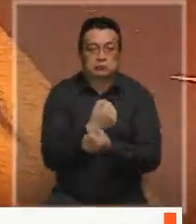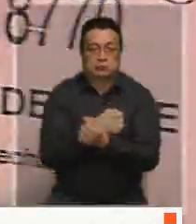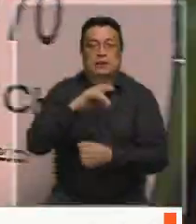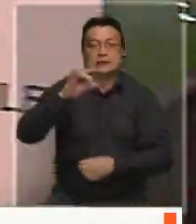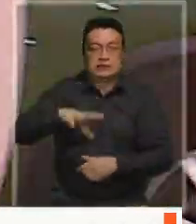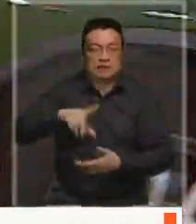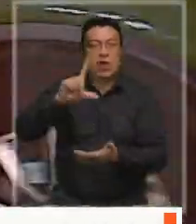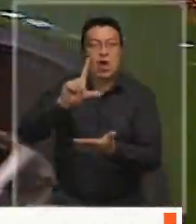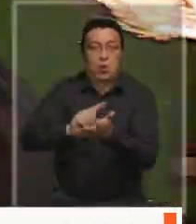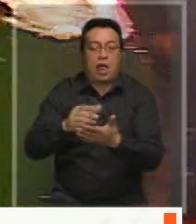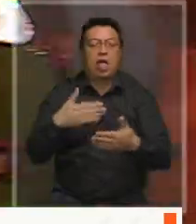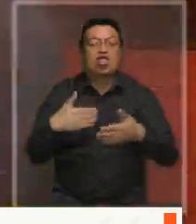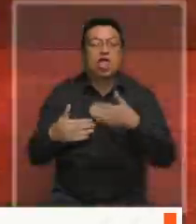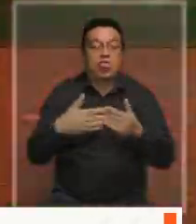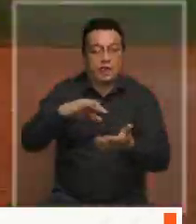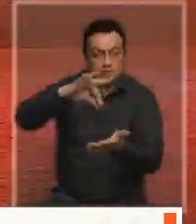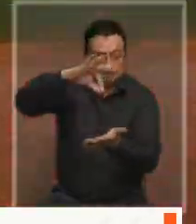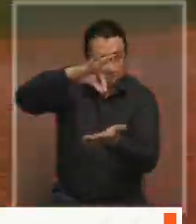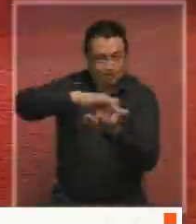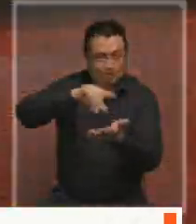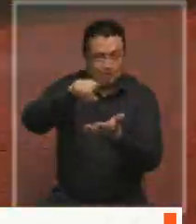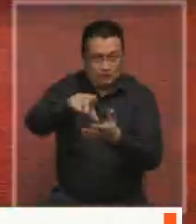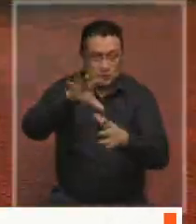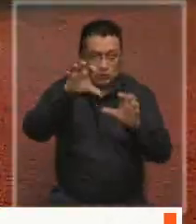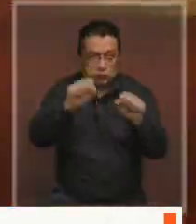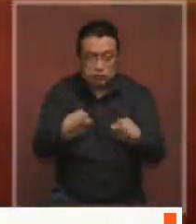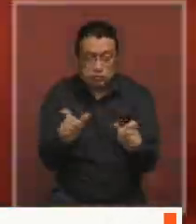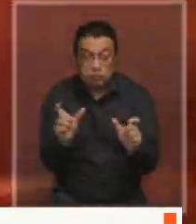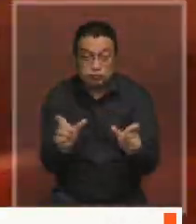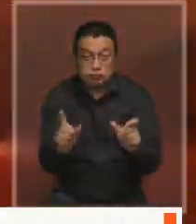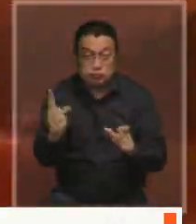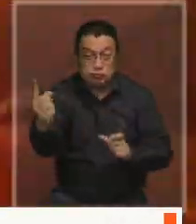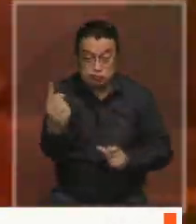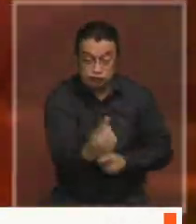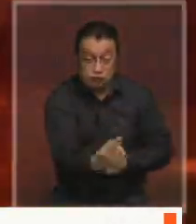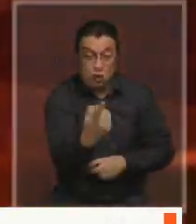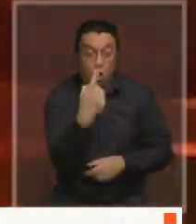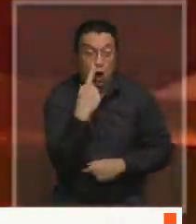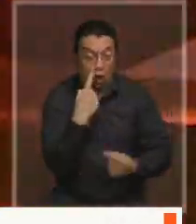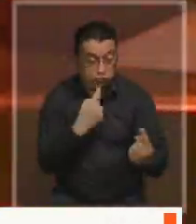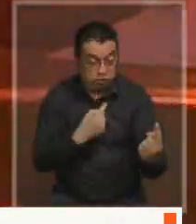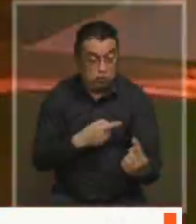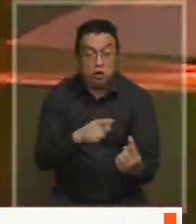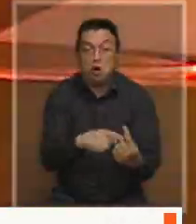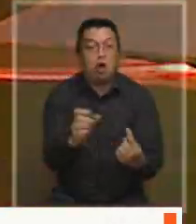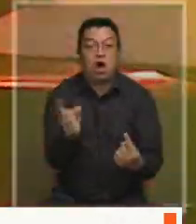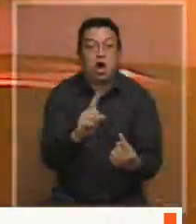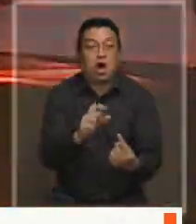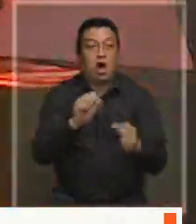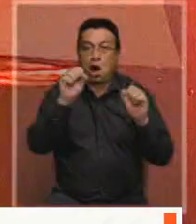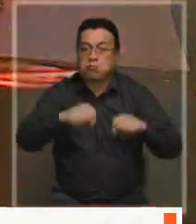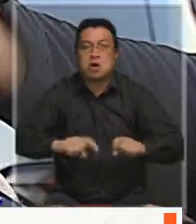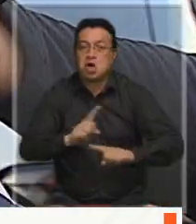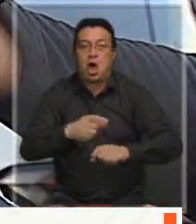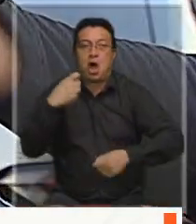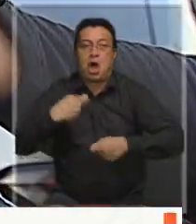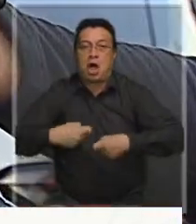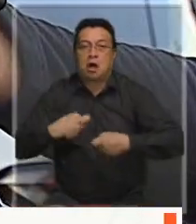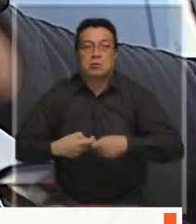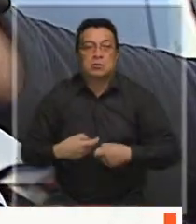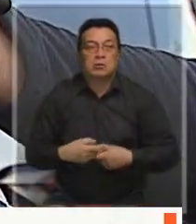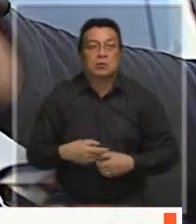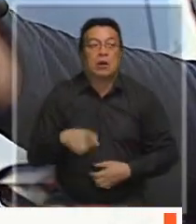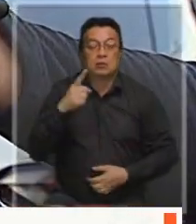lugar donde se encontraban. Al momento de la fiscalización, uno de los delincuentes simplemente no quiso aceptarlo. Trae desde